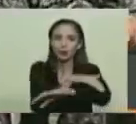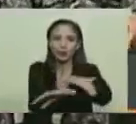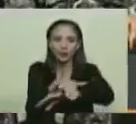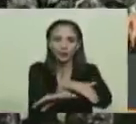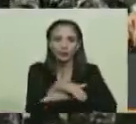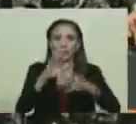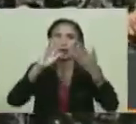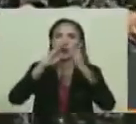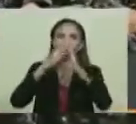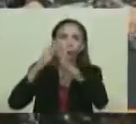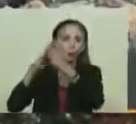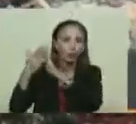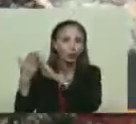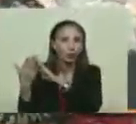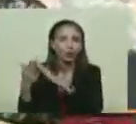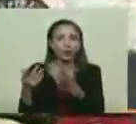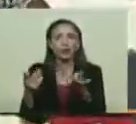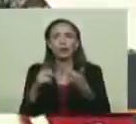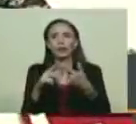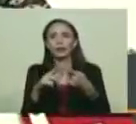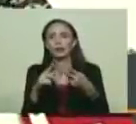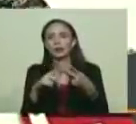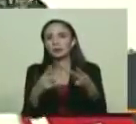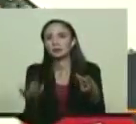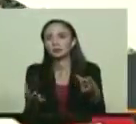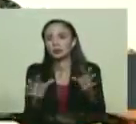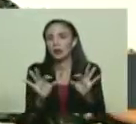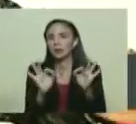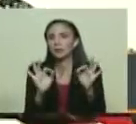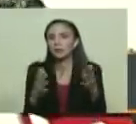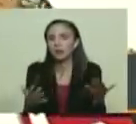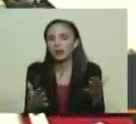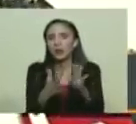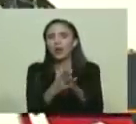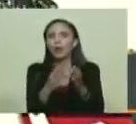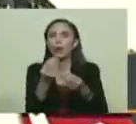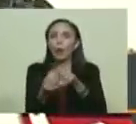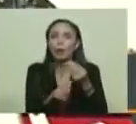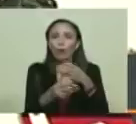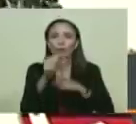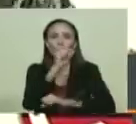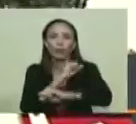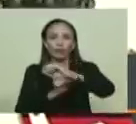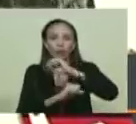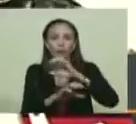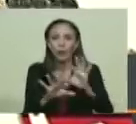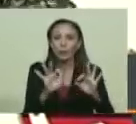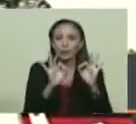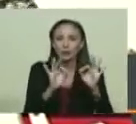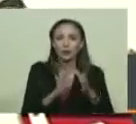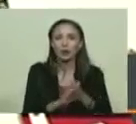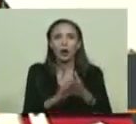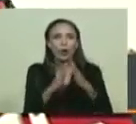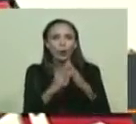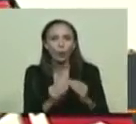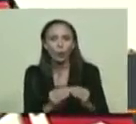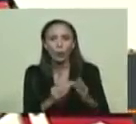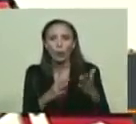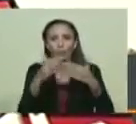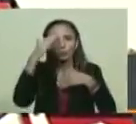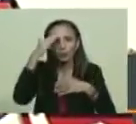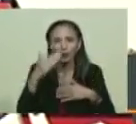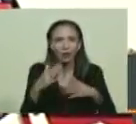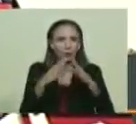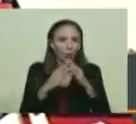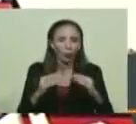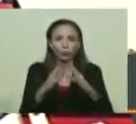comunitaria, comunal. La policía especializada en brigadas de acciones especiales, en fuerzas de acciones especiales,